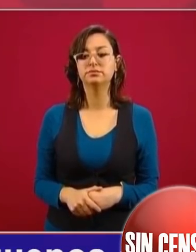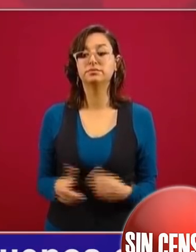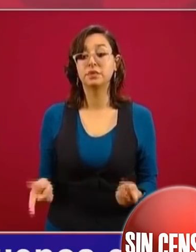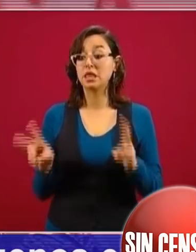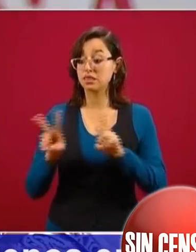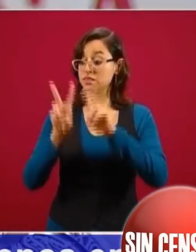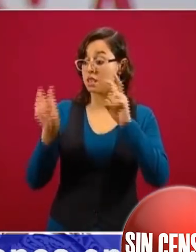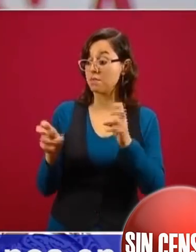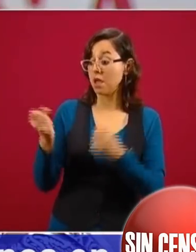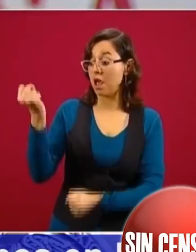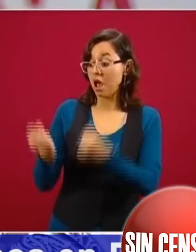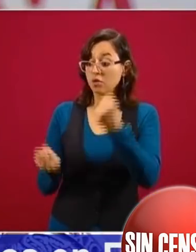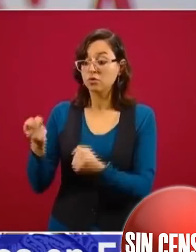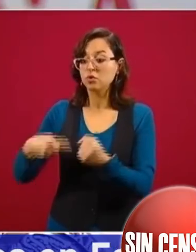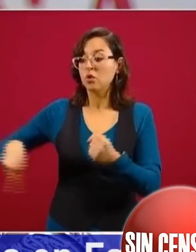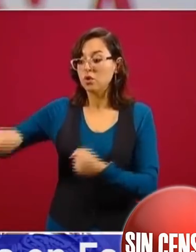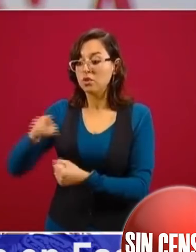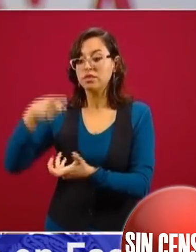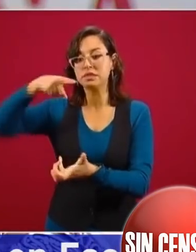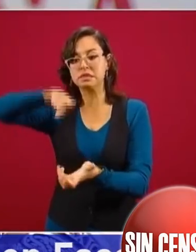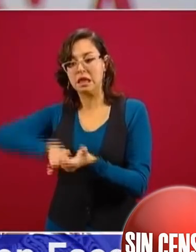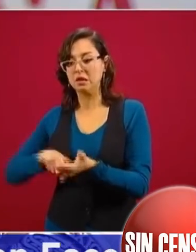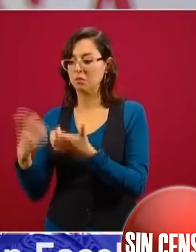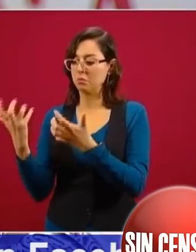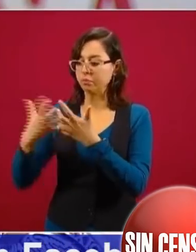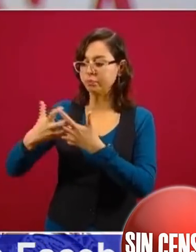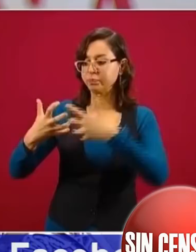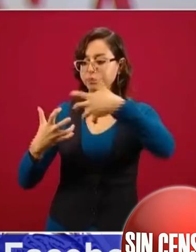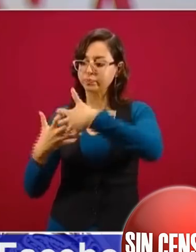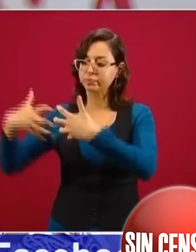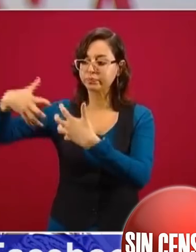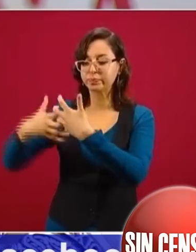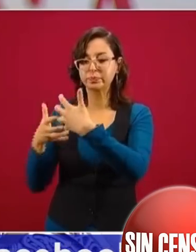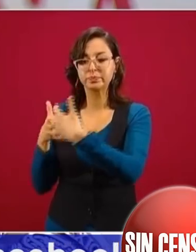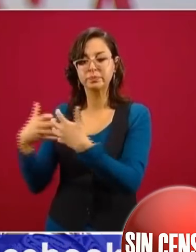autopartes, de la industria automotriz,